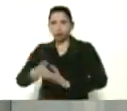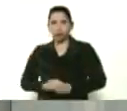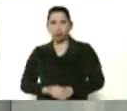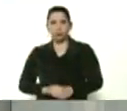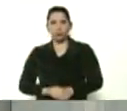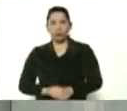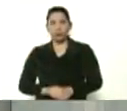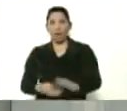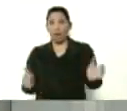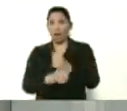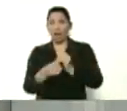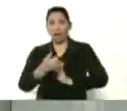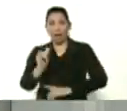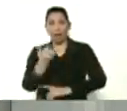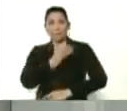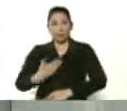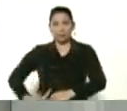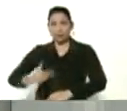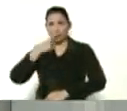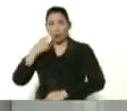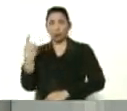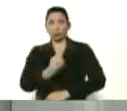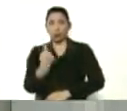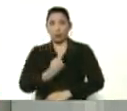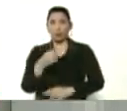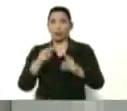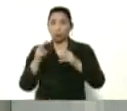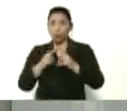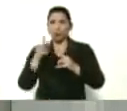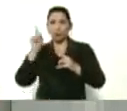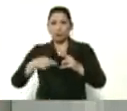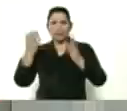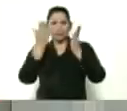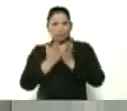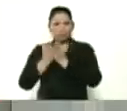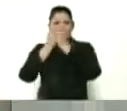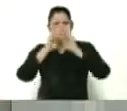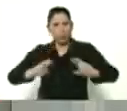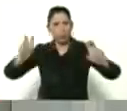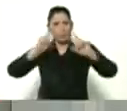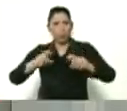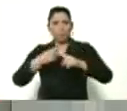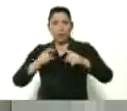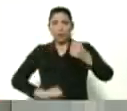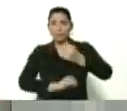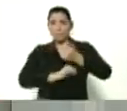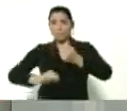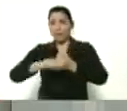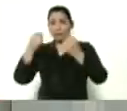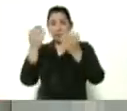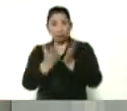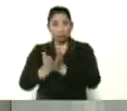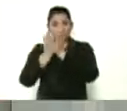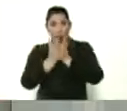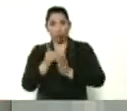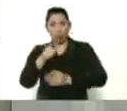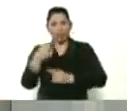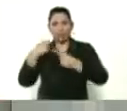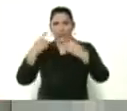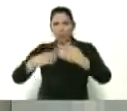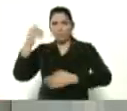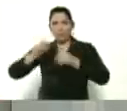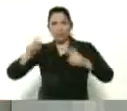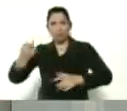cada caso que se presenta en Venezuela, el presidente Maduro no solamente lo conoce, sino que lo estudia para, en base al estudio de esos casos, ver cuáles deben ser las